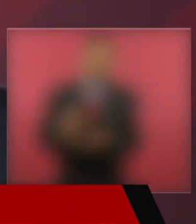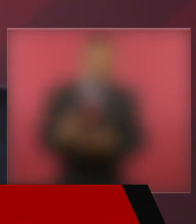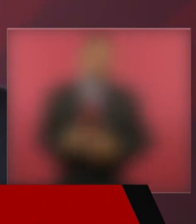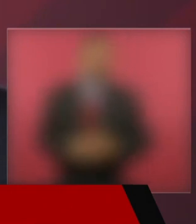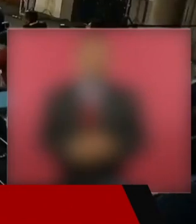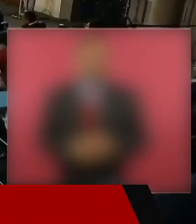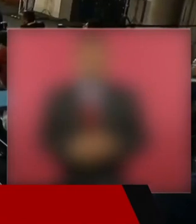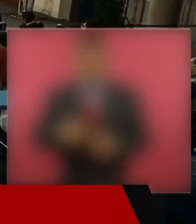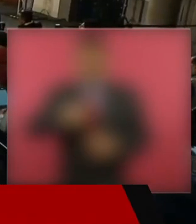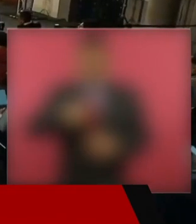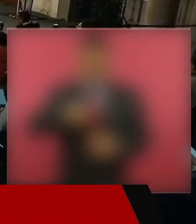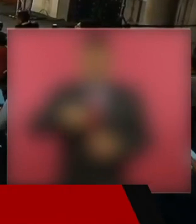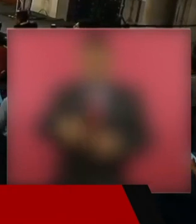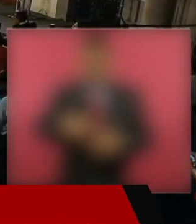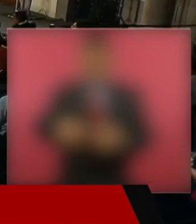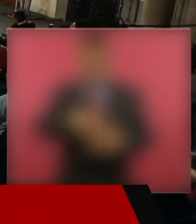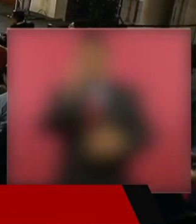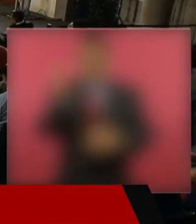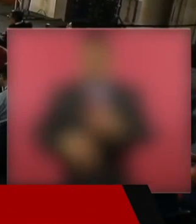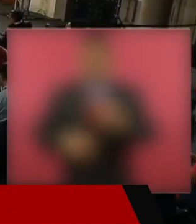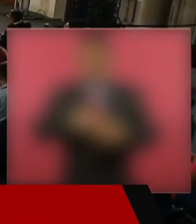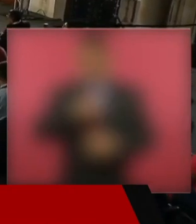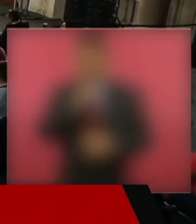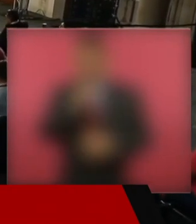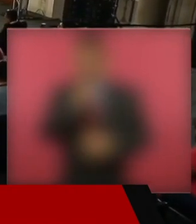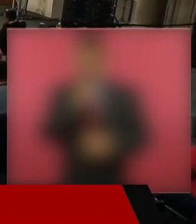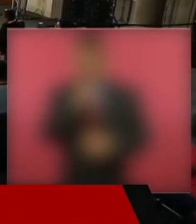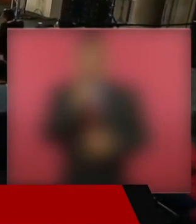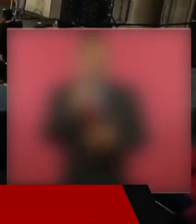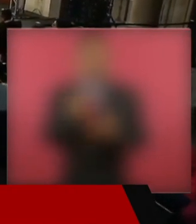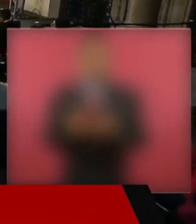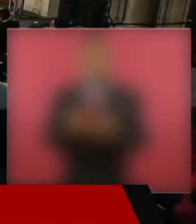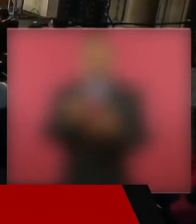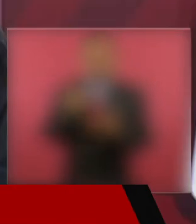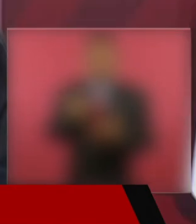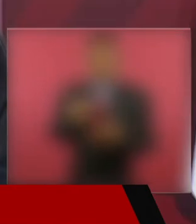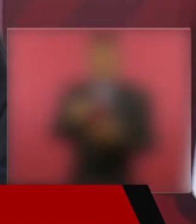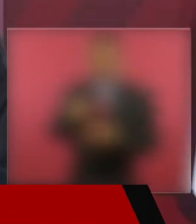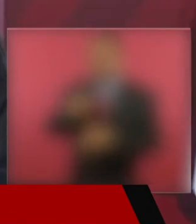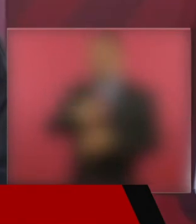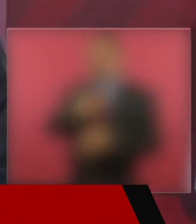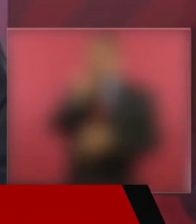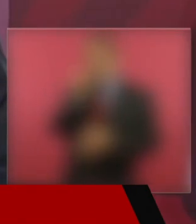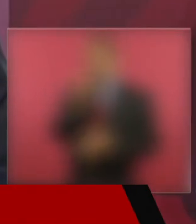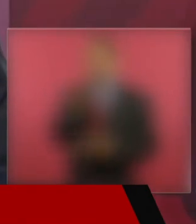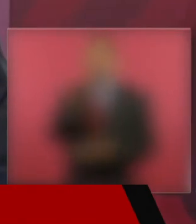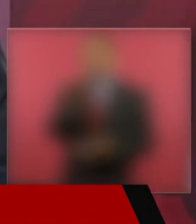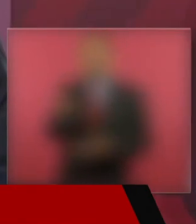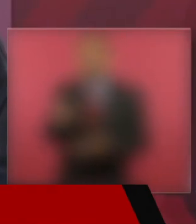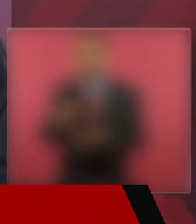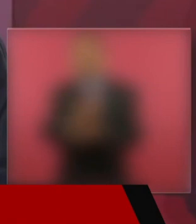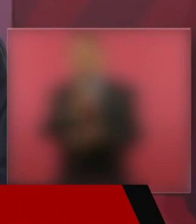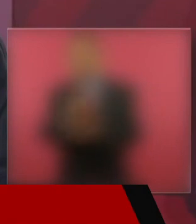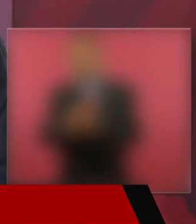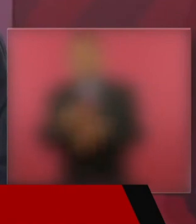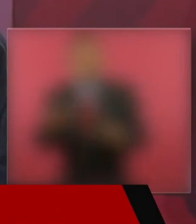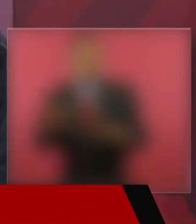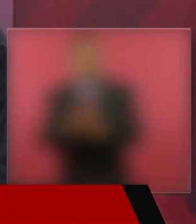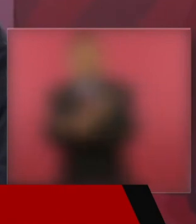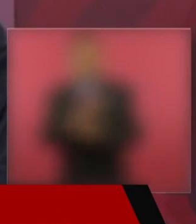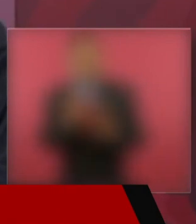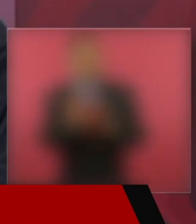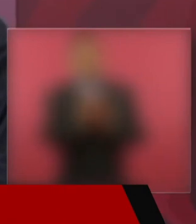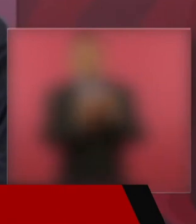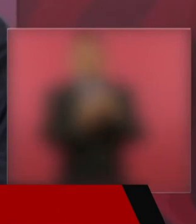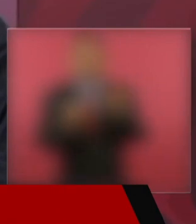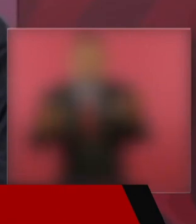de este tipo de violencia de género, pues puede presentar su proceso, su queja ante el Tribunal Electoral del Poder Judicial